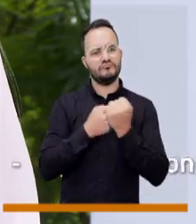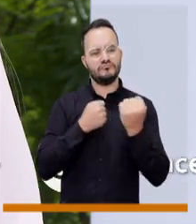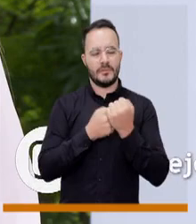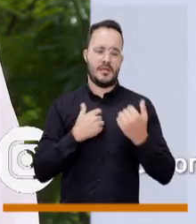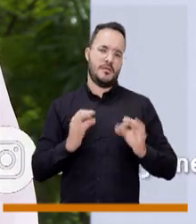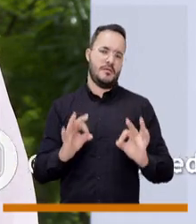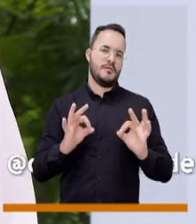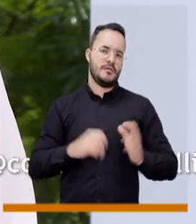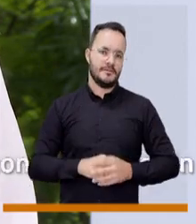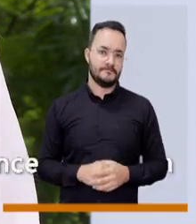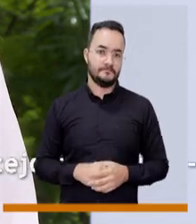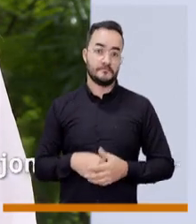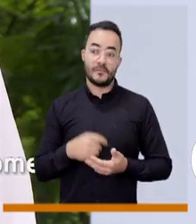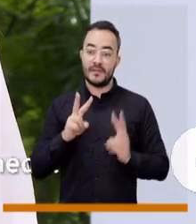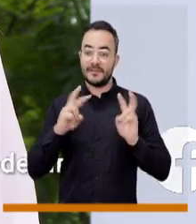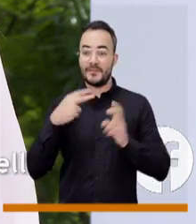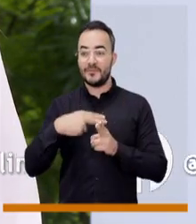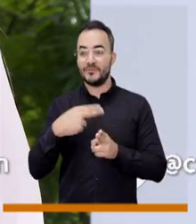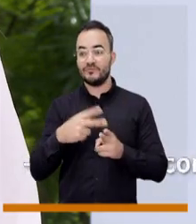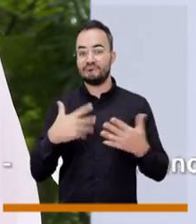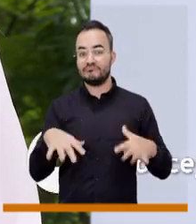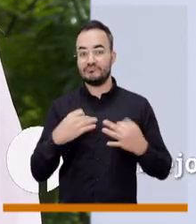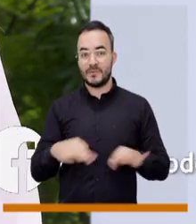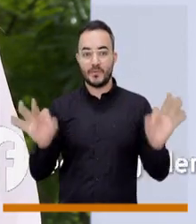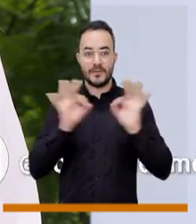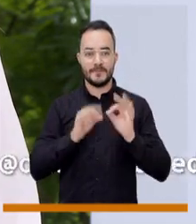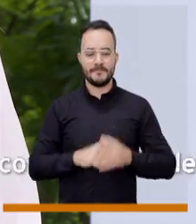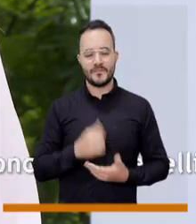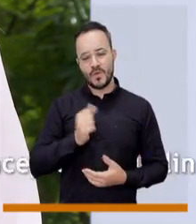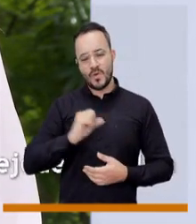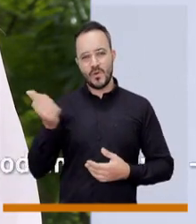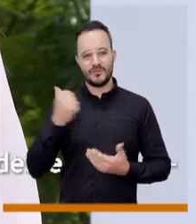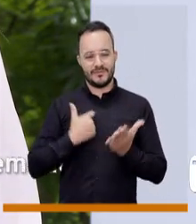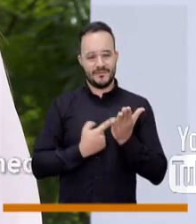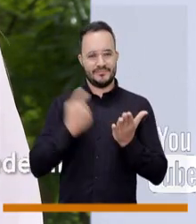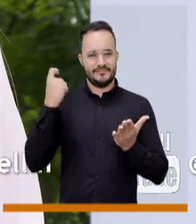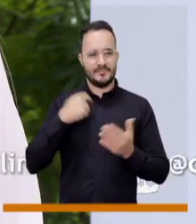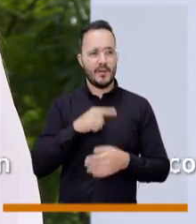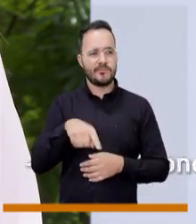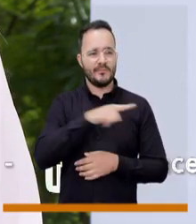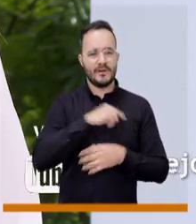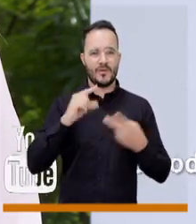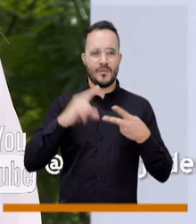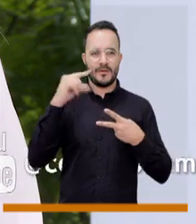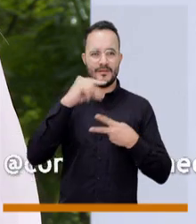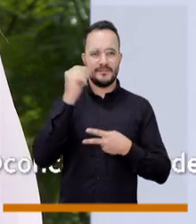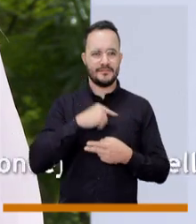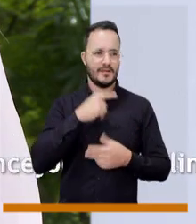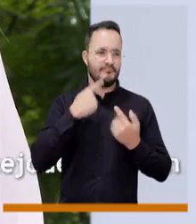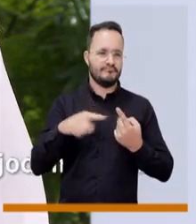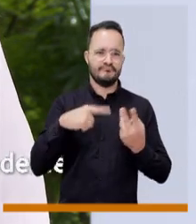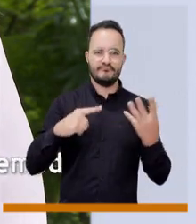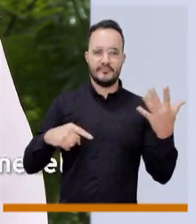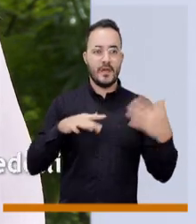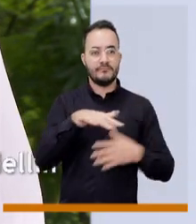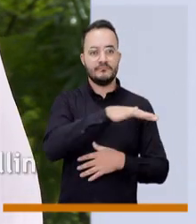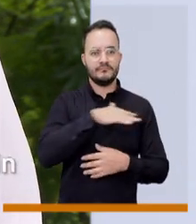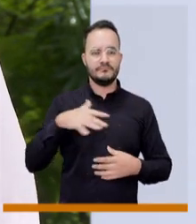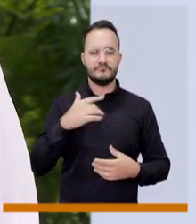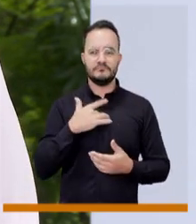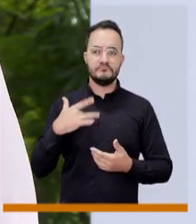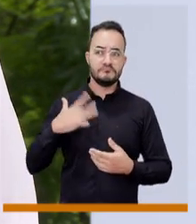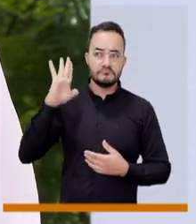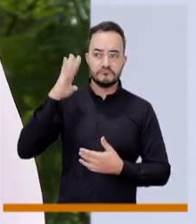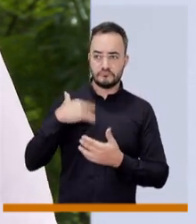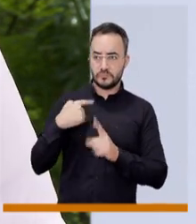temas importantes que tiene. Y también lo que es también la exoneración para las cooperativas. Nos preguntan mucho del